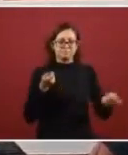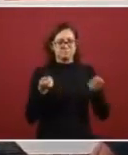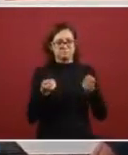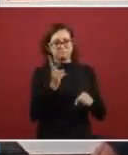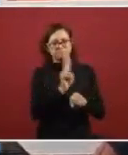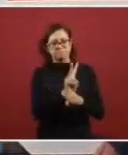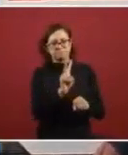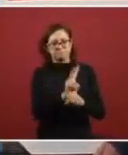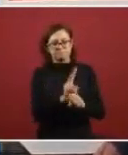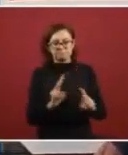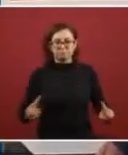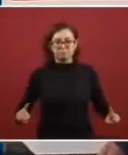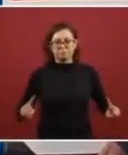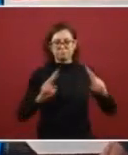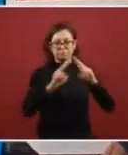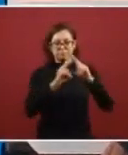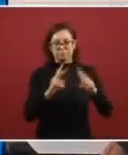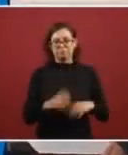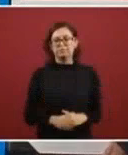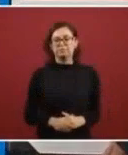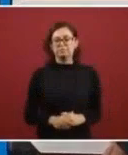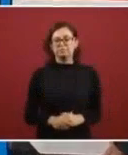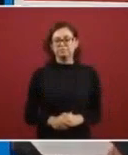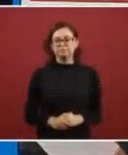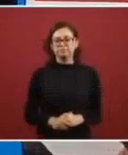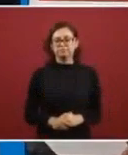monitoreo volcánico.